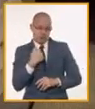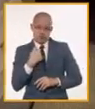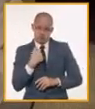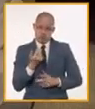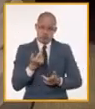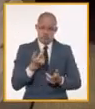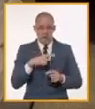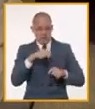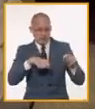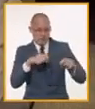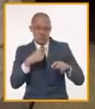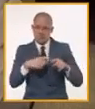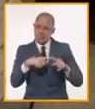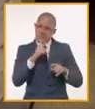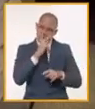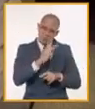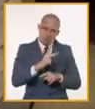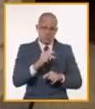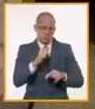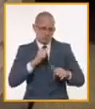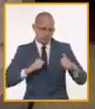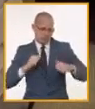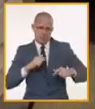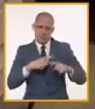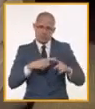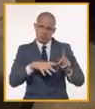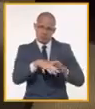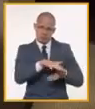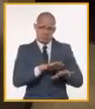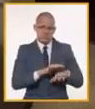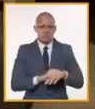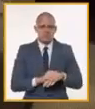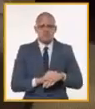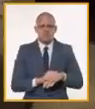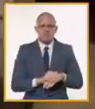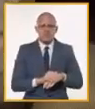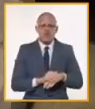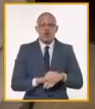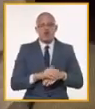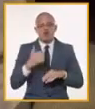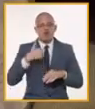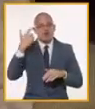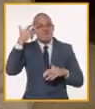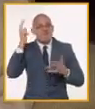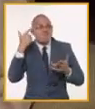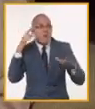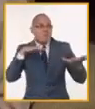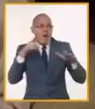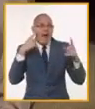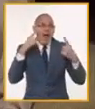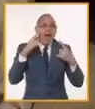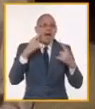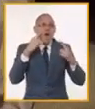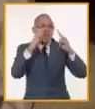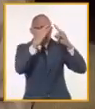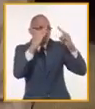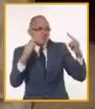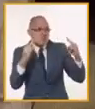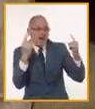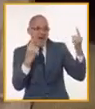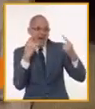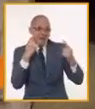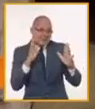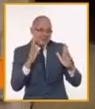desde el punto de vista que traté de poner una casita ahí que había cuando